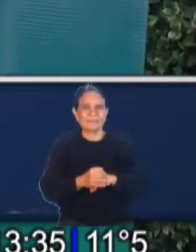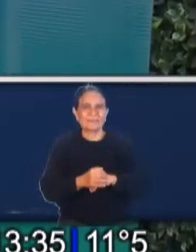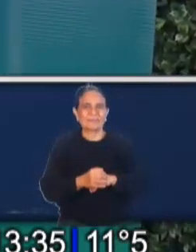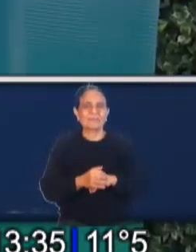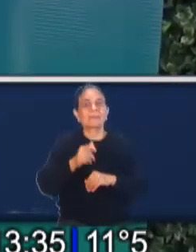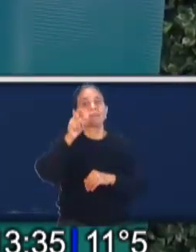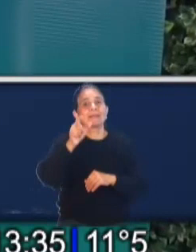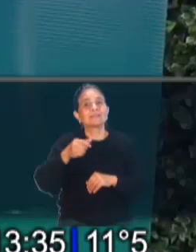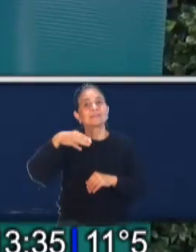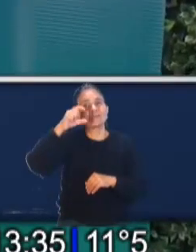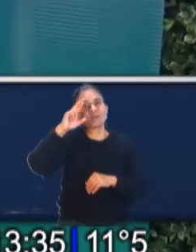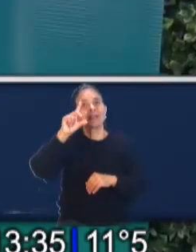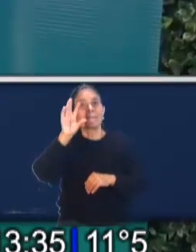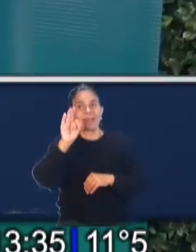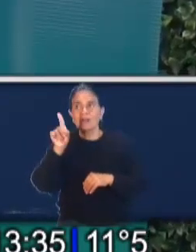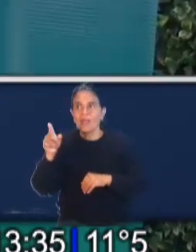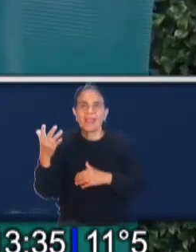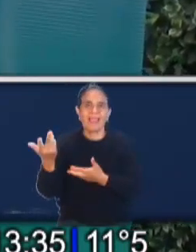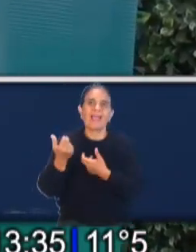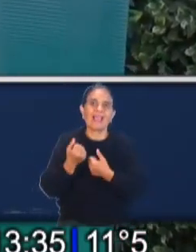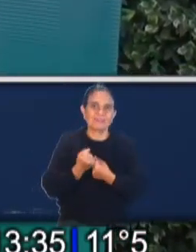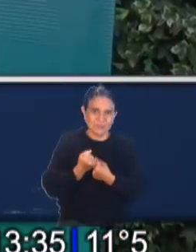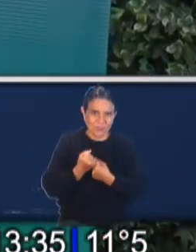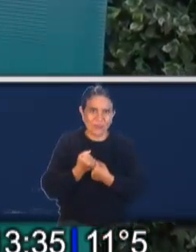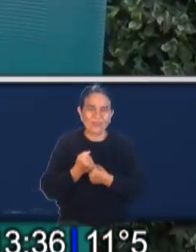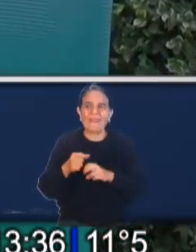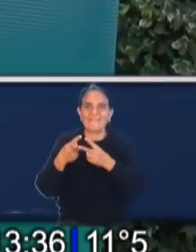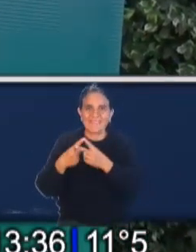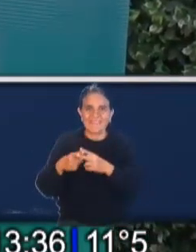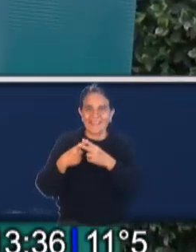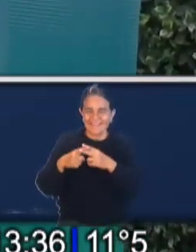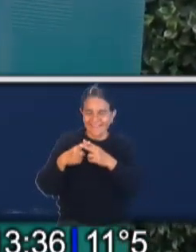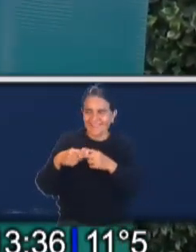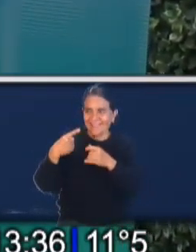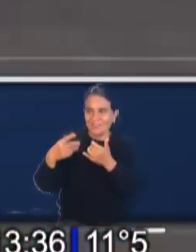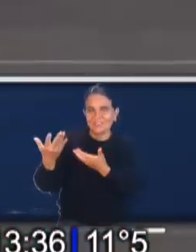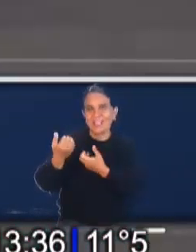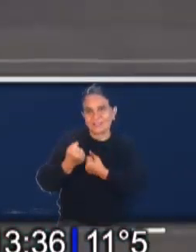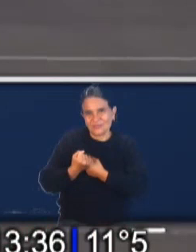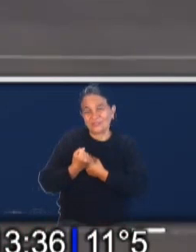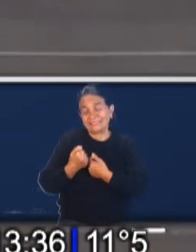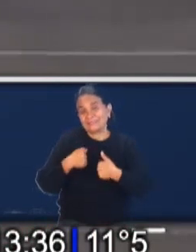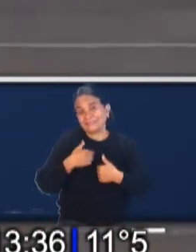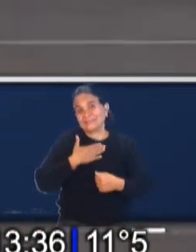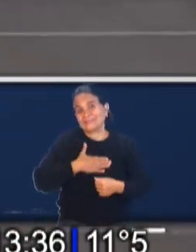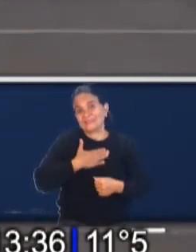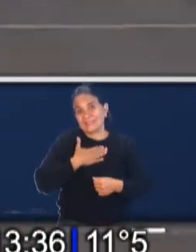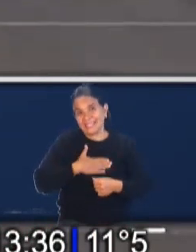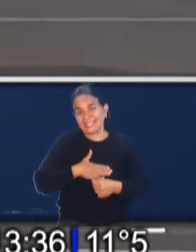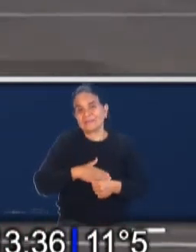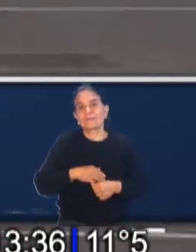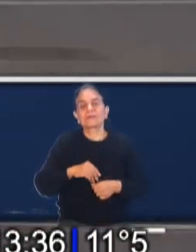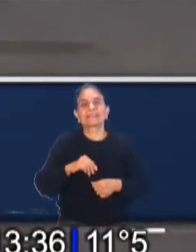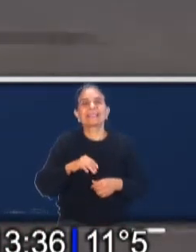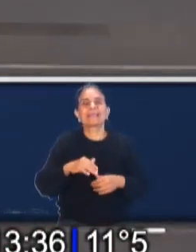Javier Merlo como coaching en la parte técnica, así que contento porque vamos a vivir una fecha linda